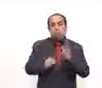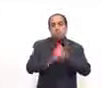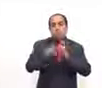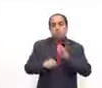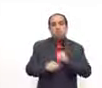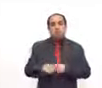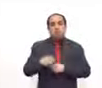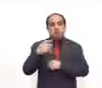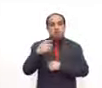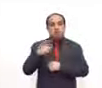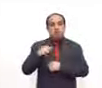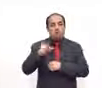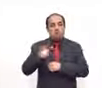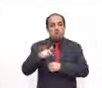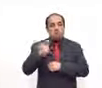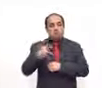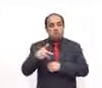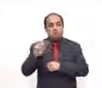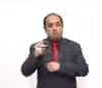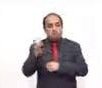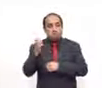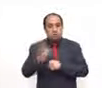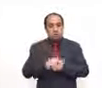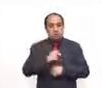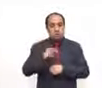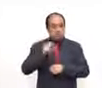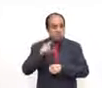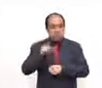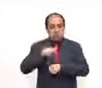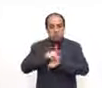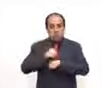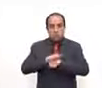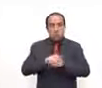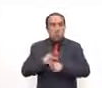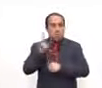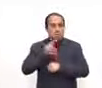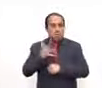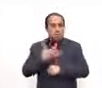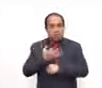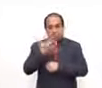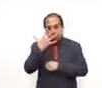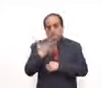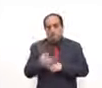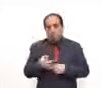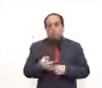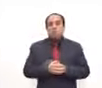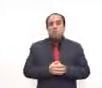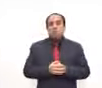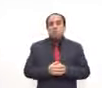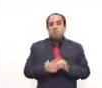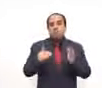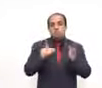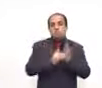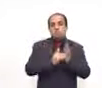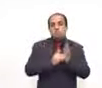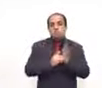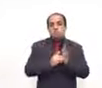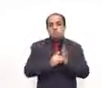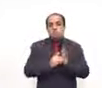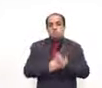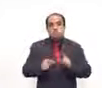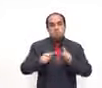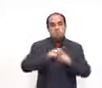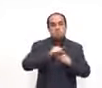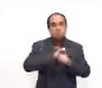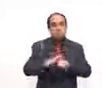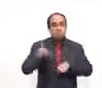13, estábamos con este mismo número de pruebas identificando casi 5,000 positivos diarios, 4,800, 4,700 la mayoría de los días. Y